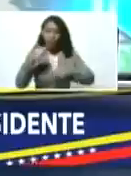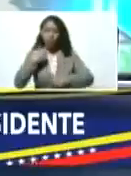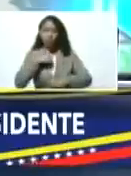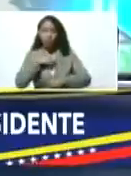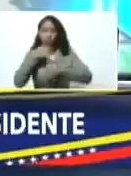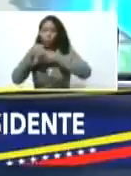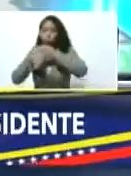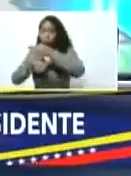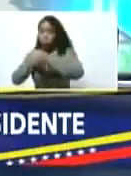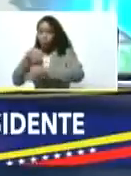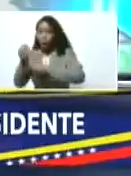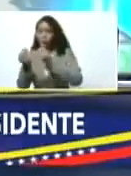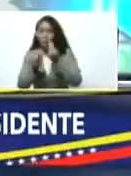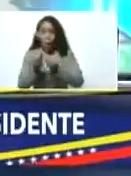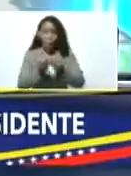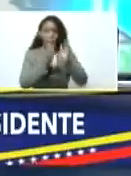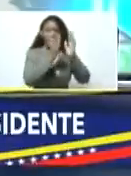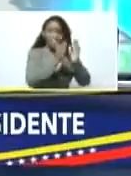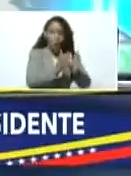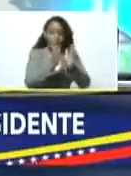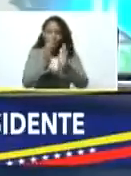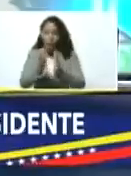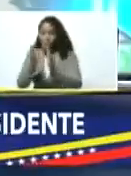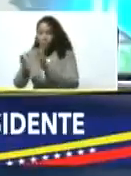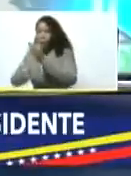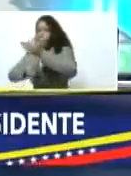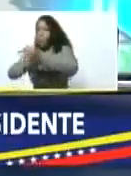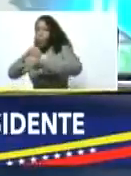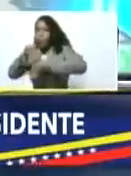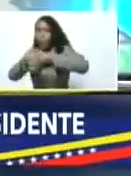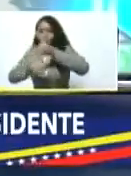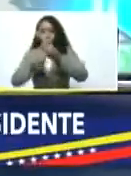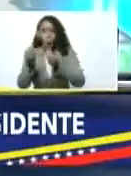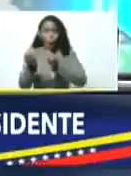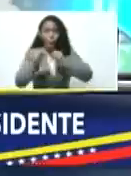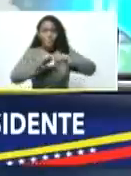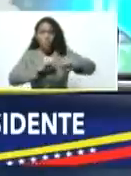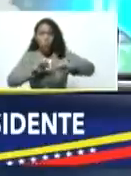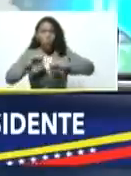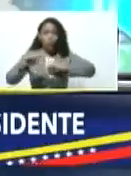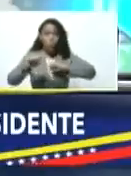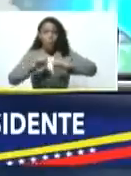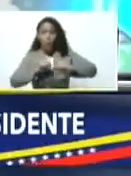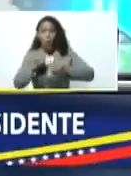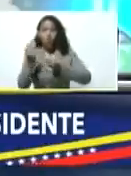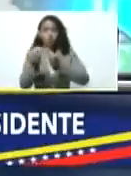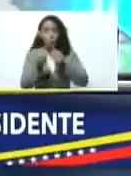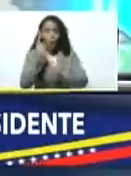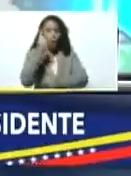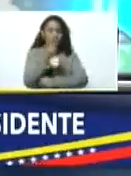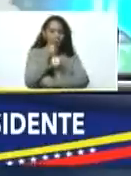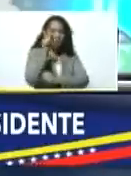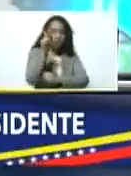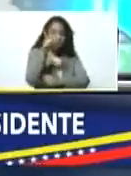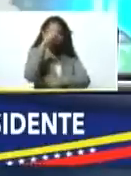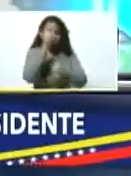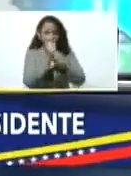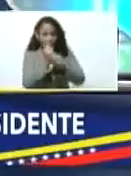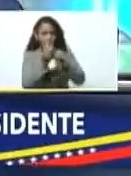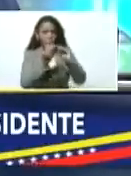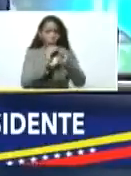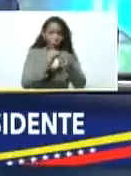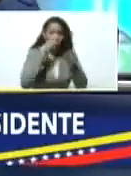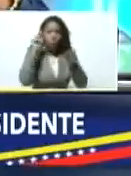Así es como se organiza, así es como se actúa, así es como debes hacer.